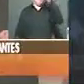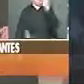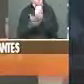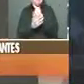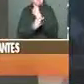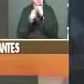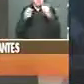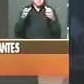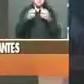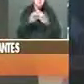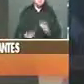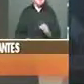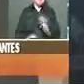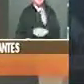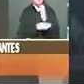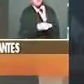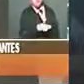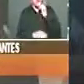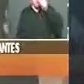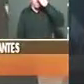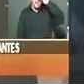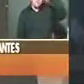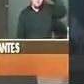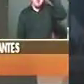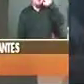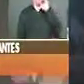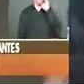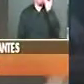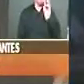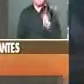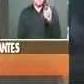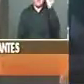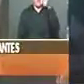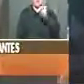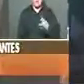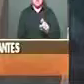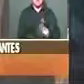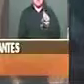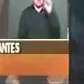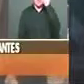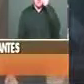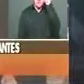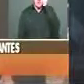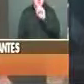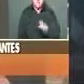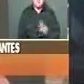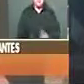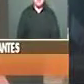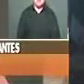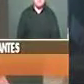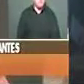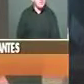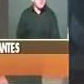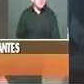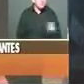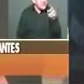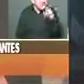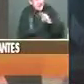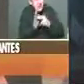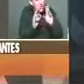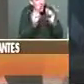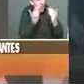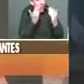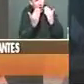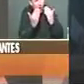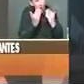ayudado al terrorismo: Ecuador, Cuba, Venezuela, Noruega. Es decir, ¿usted no confía en la garantía,